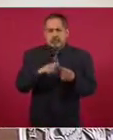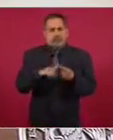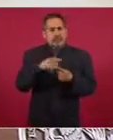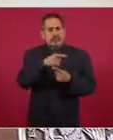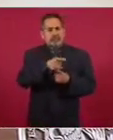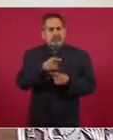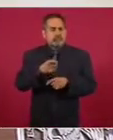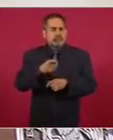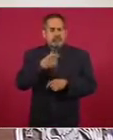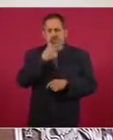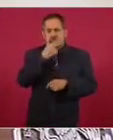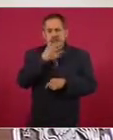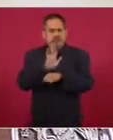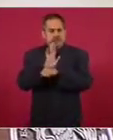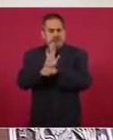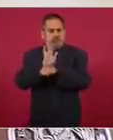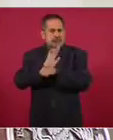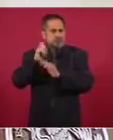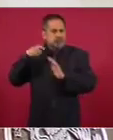cineasta